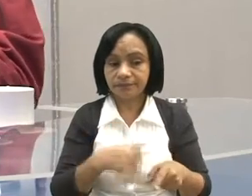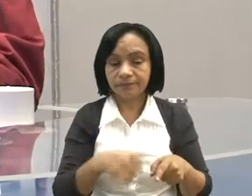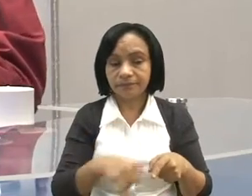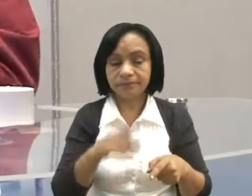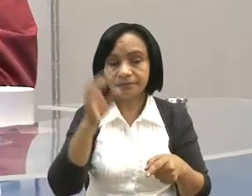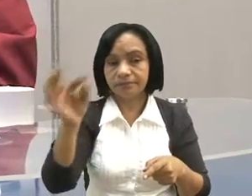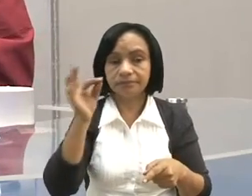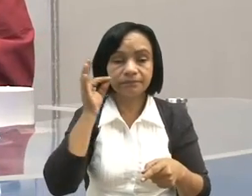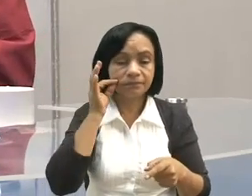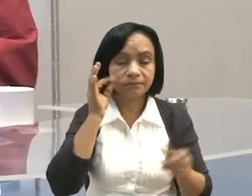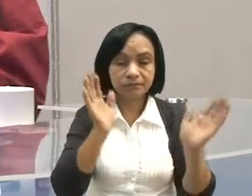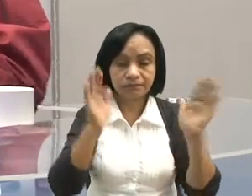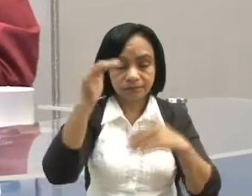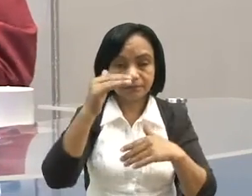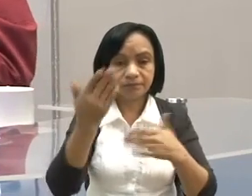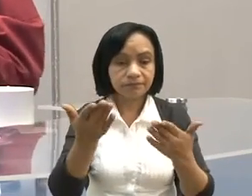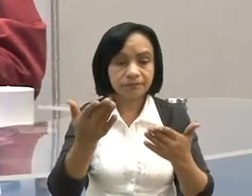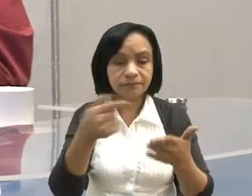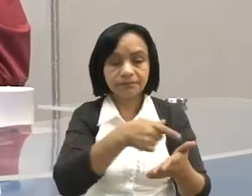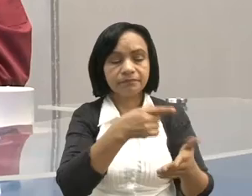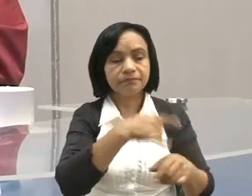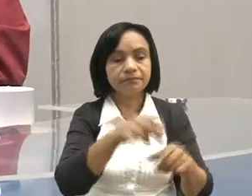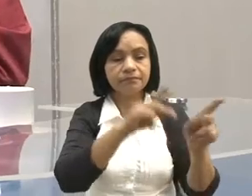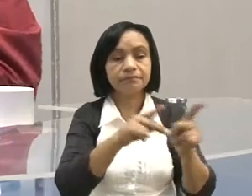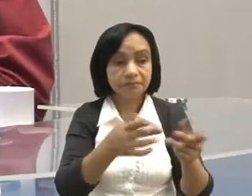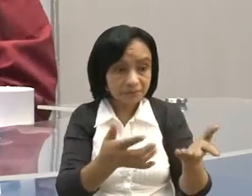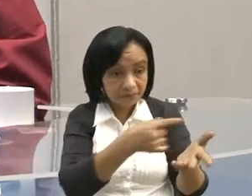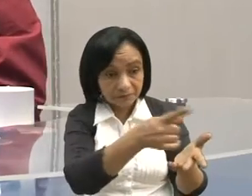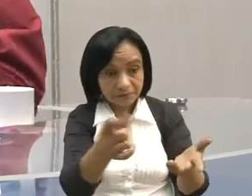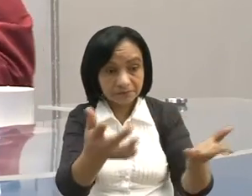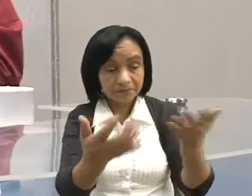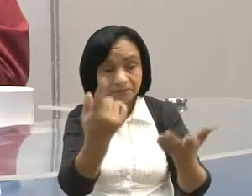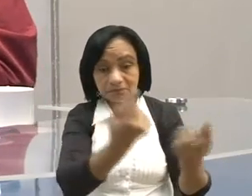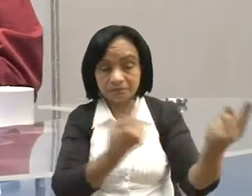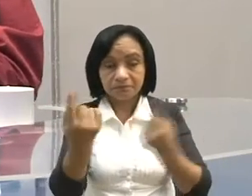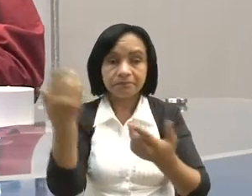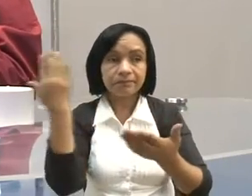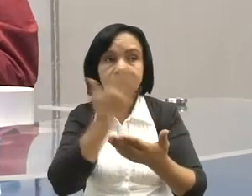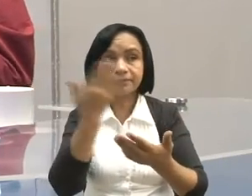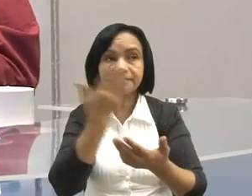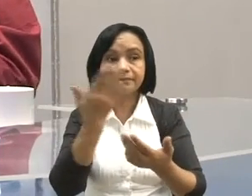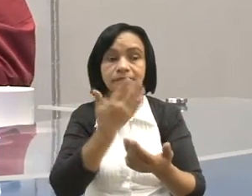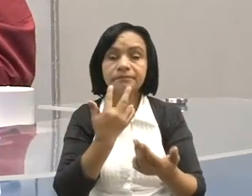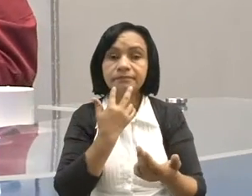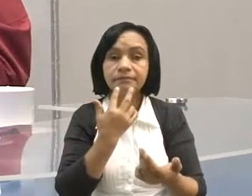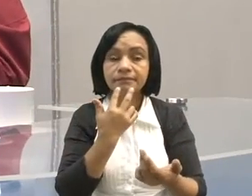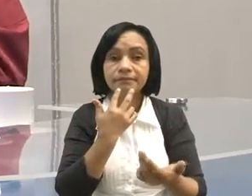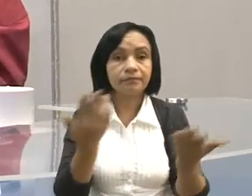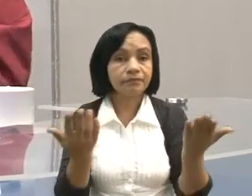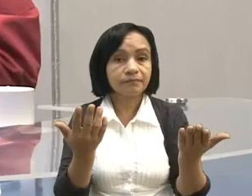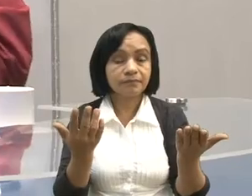título y no pagar el escalafón, se buscaban personas, se contrataban personas, bachilleres, y que no tenían ni